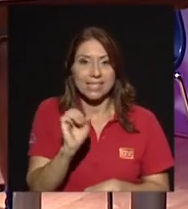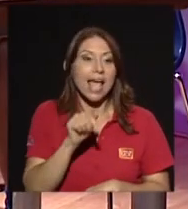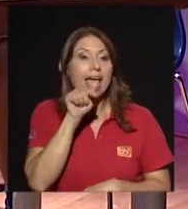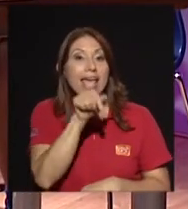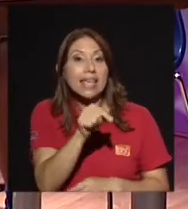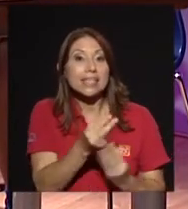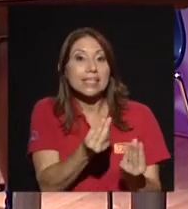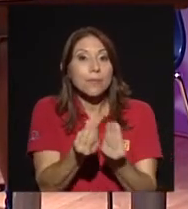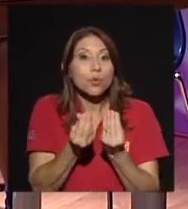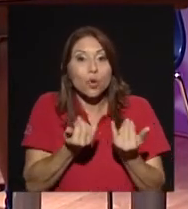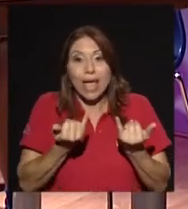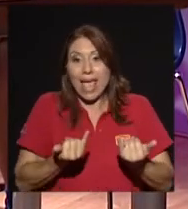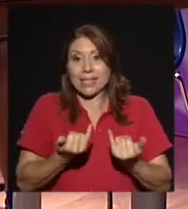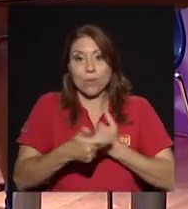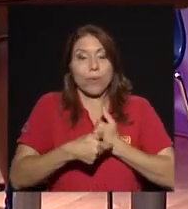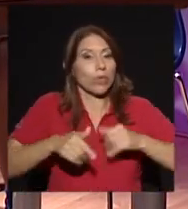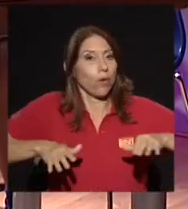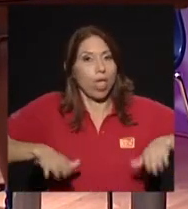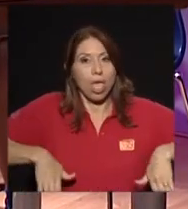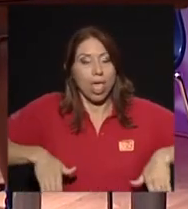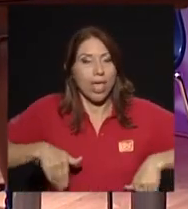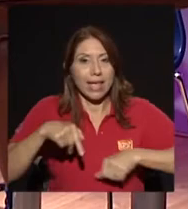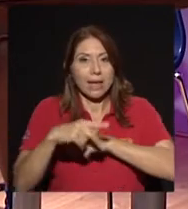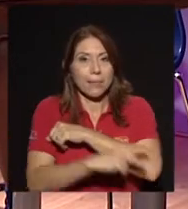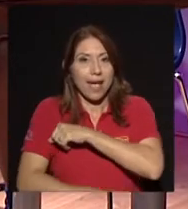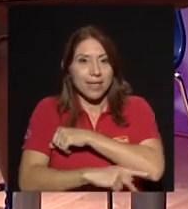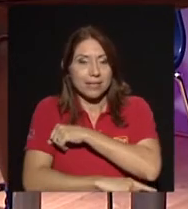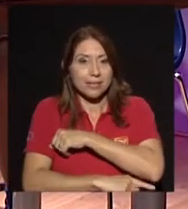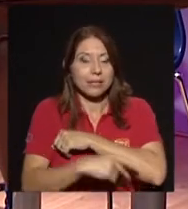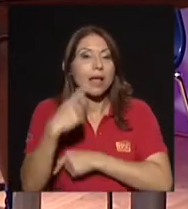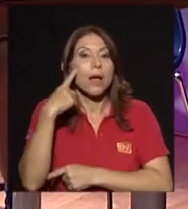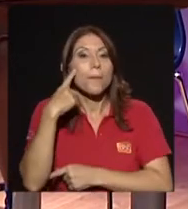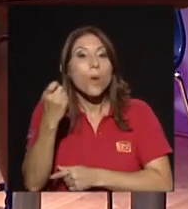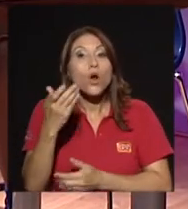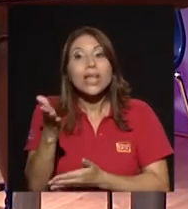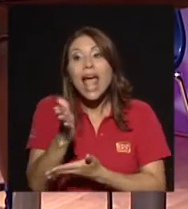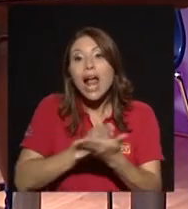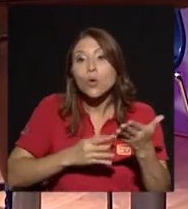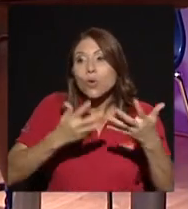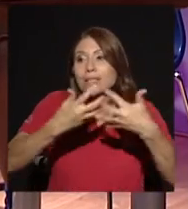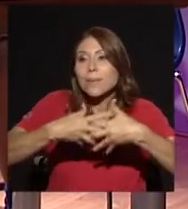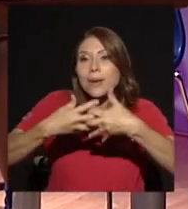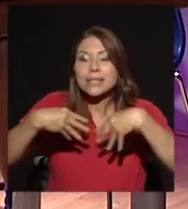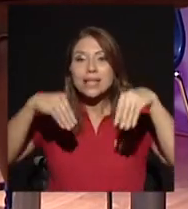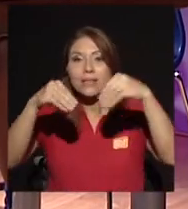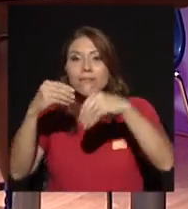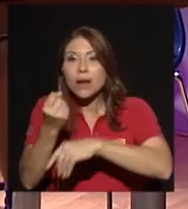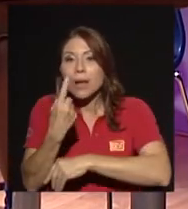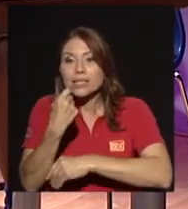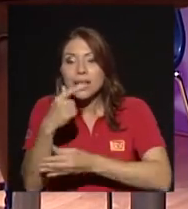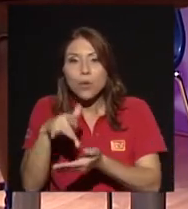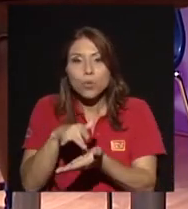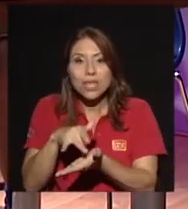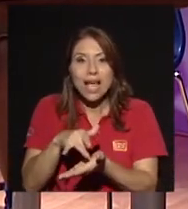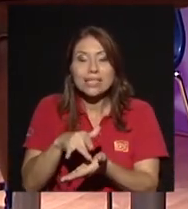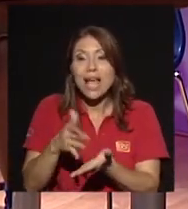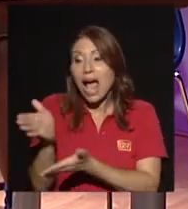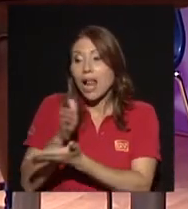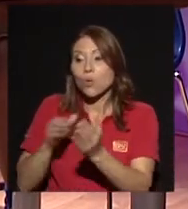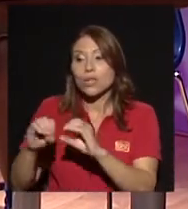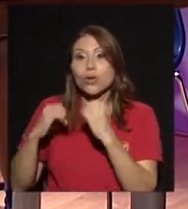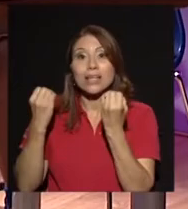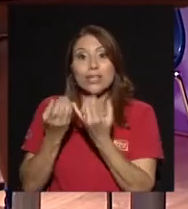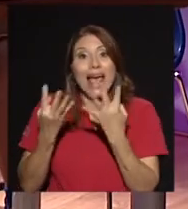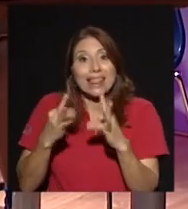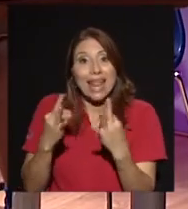que en este momento no tenemos disponible en el país porque algunas farmacéuticas o algunas organizaciones han tratado de